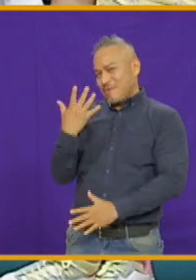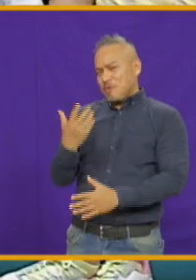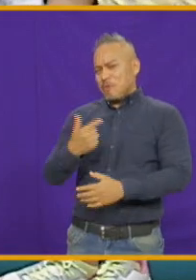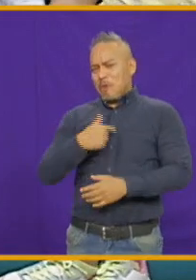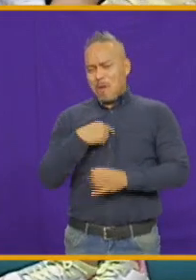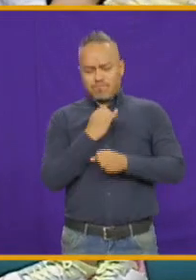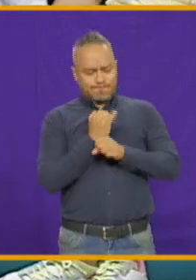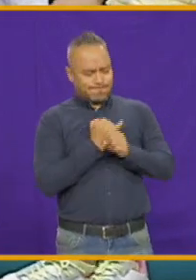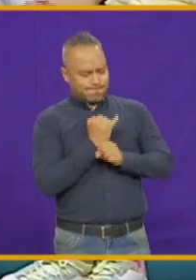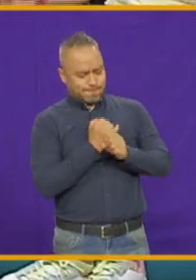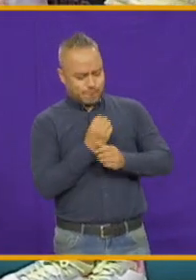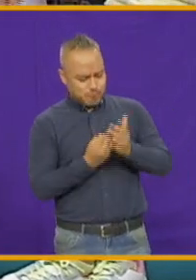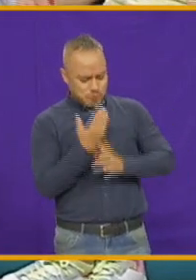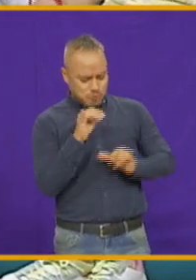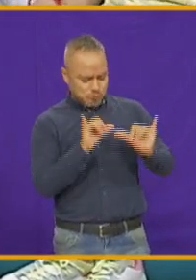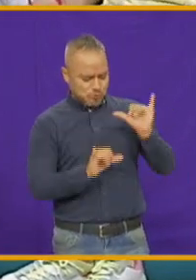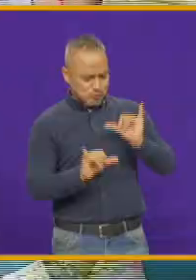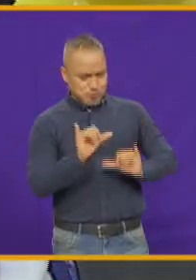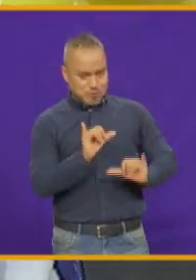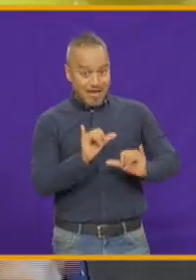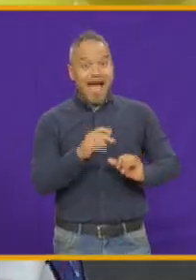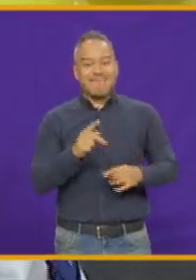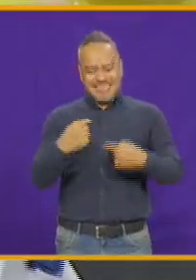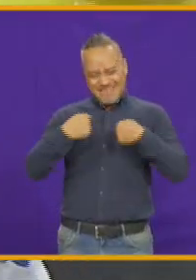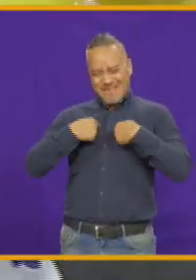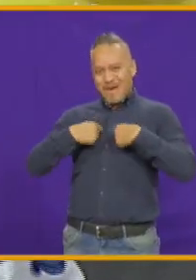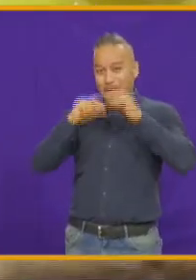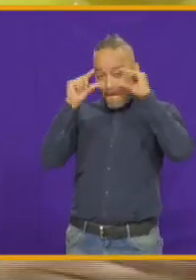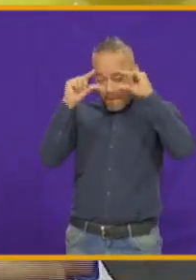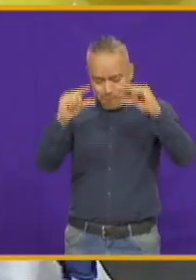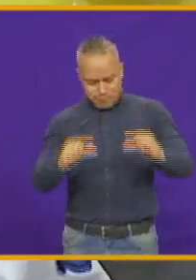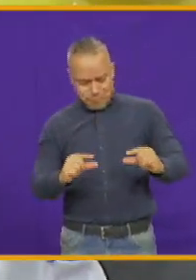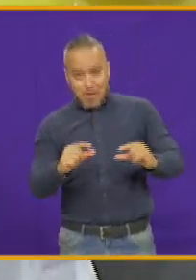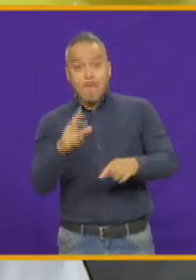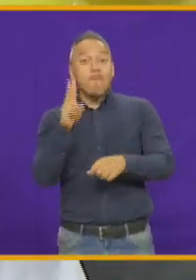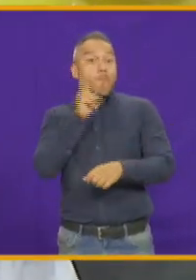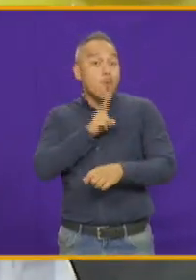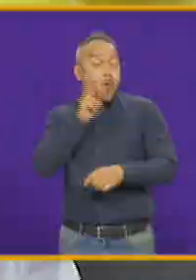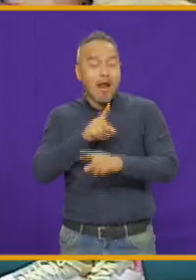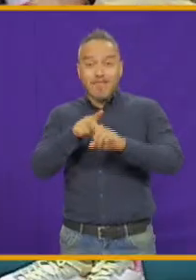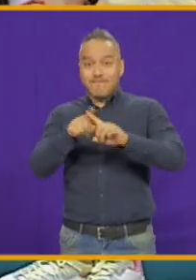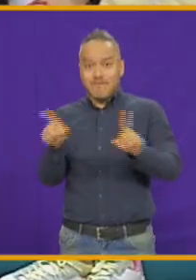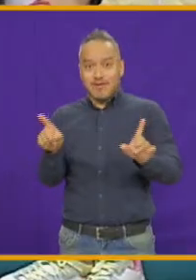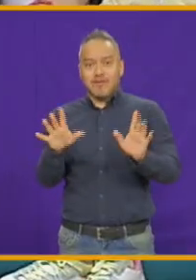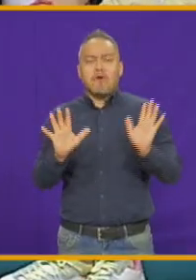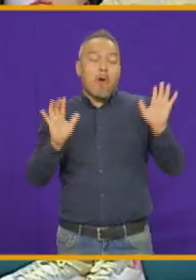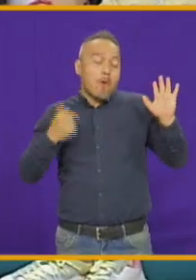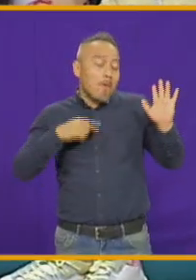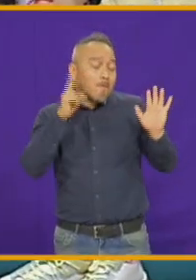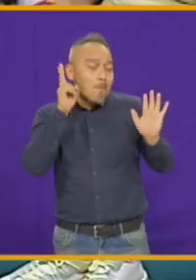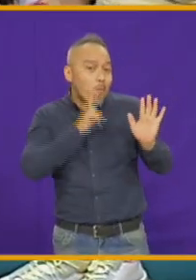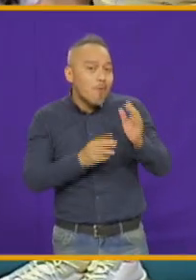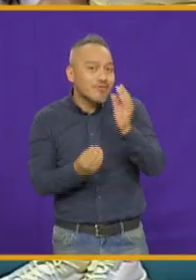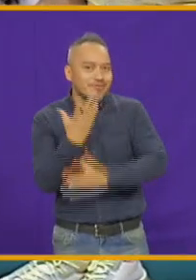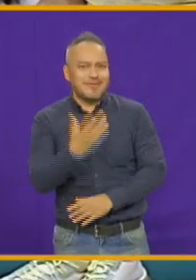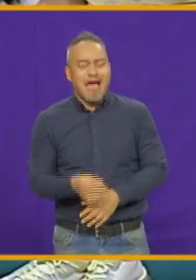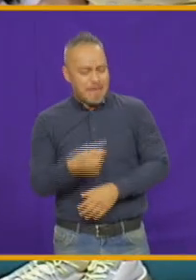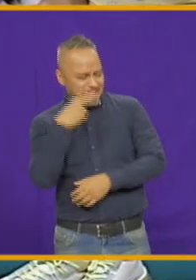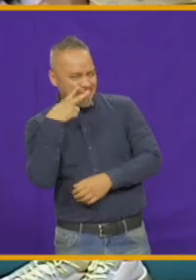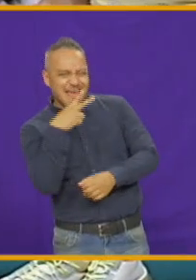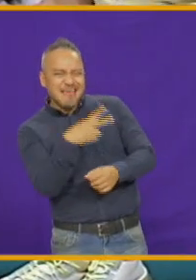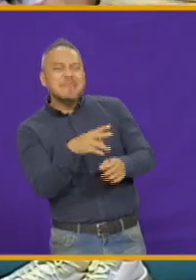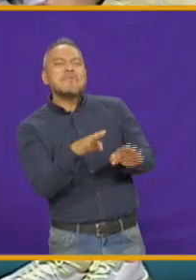en mi persona Mario y todos cómo lo ves estoy experimentando como con mucho Flow